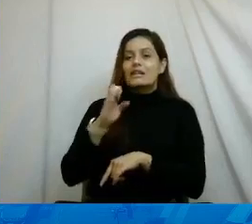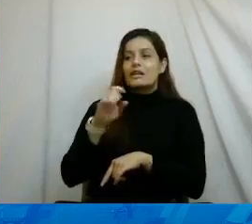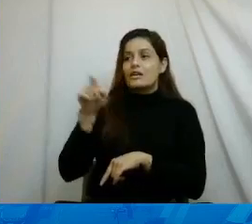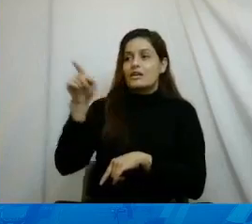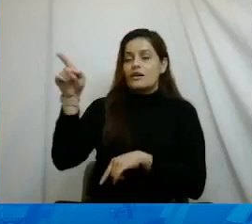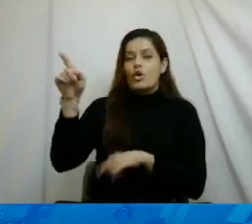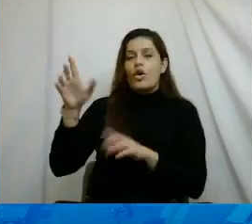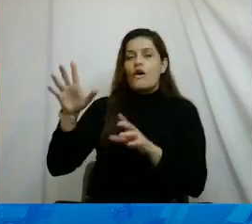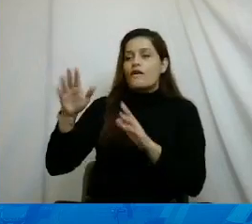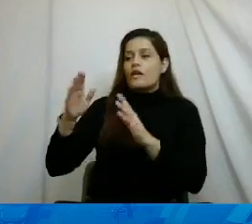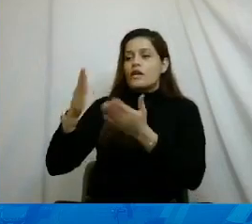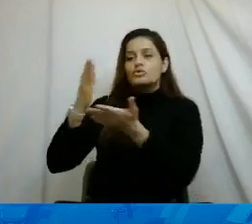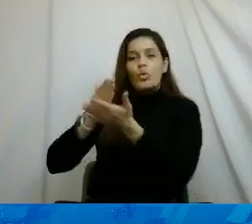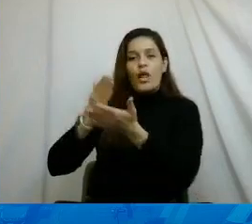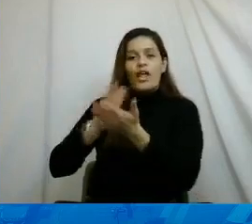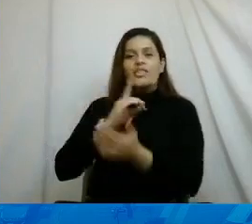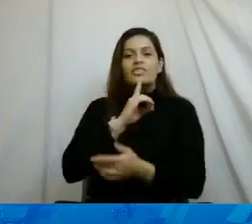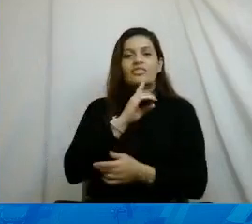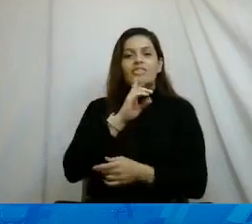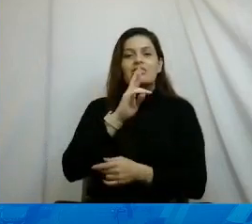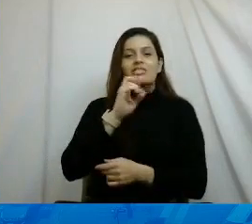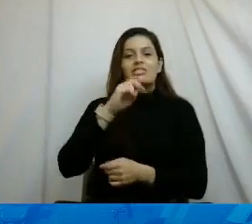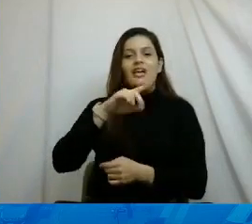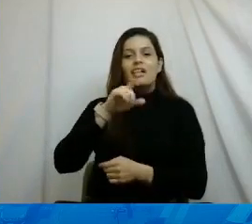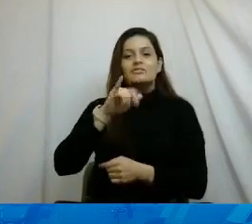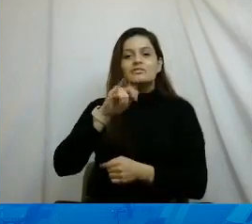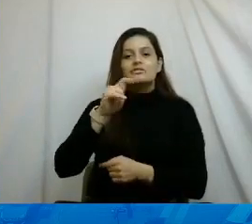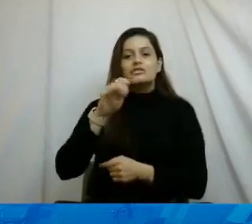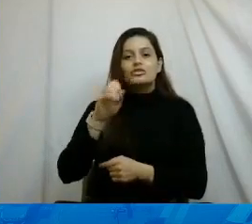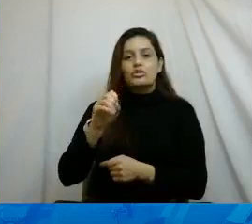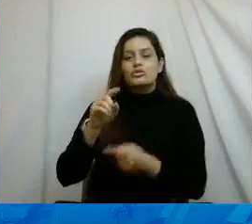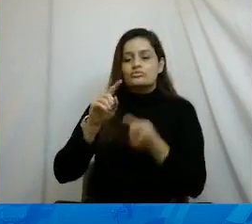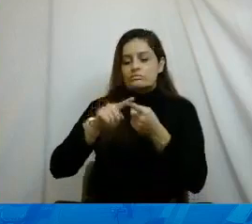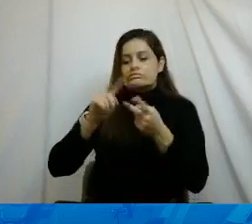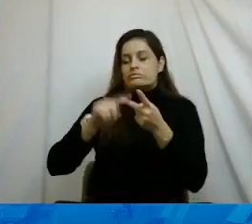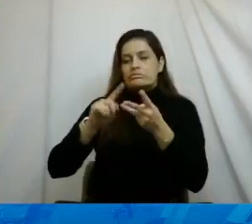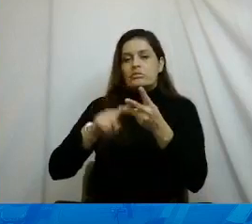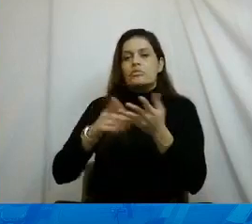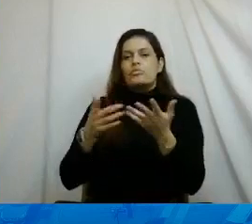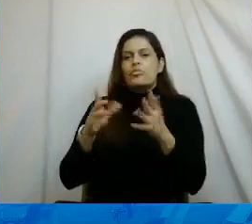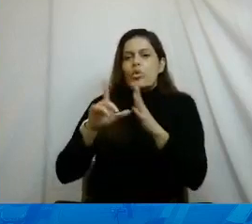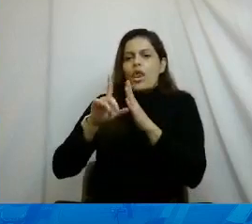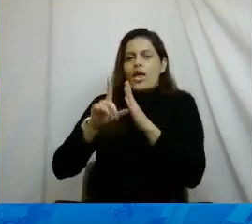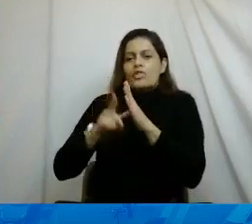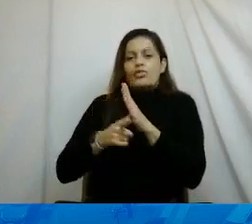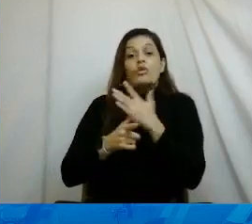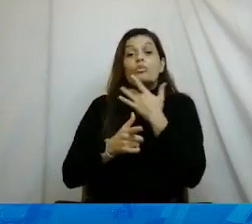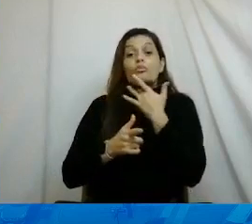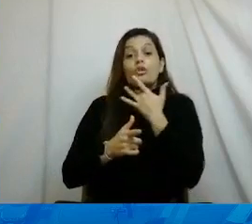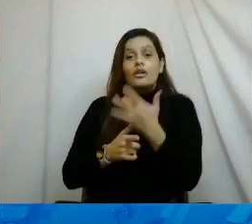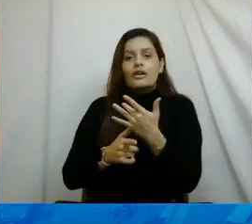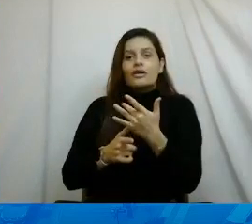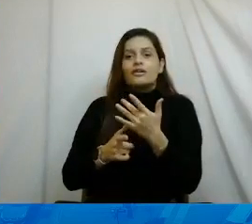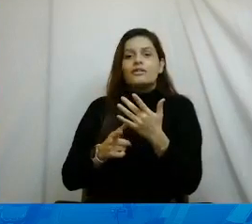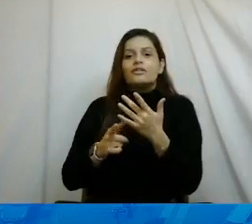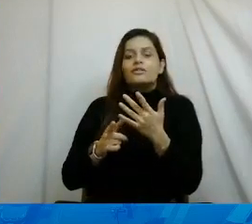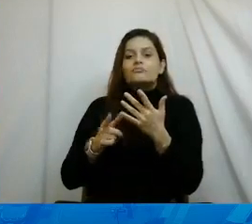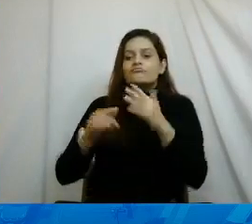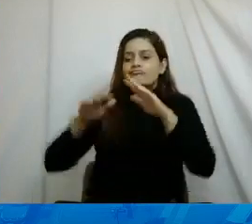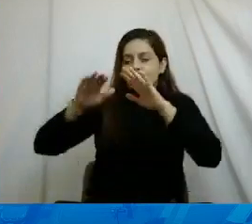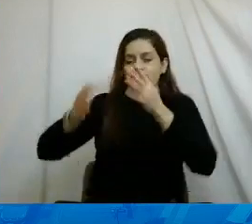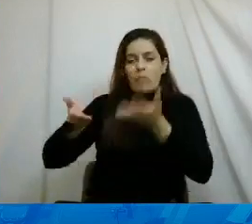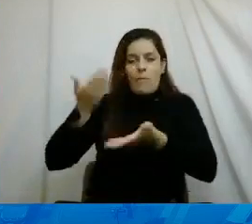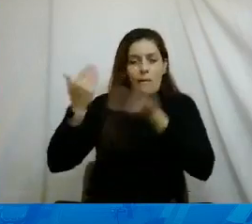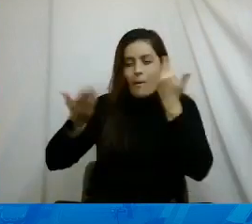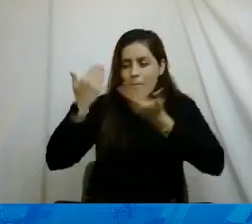en la Escuela del Tránsito. Nos hemos demorado más justamente porque hemos tenido que inmiscuirnos en